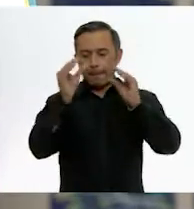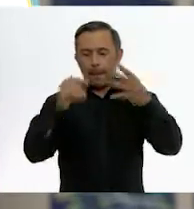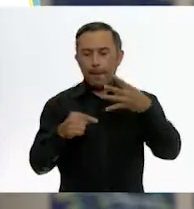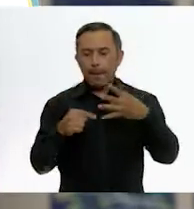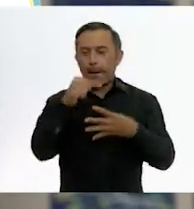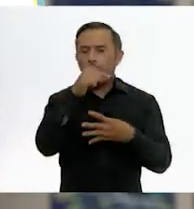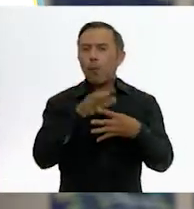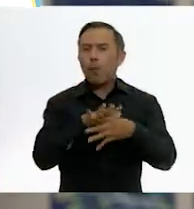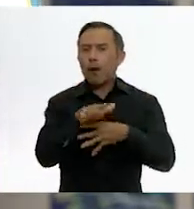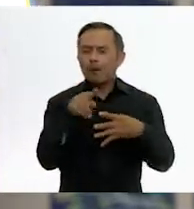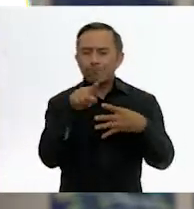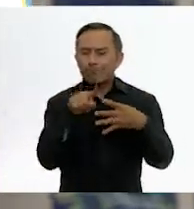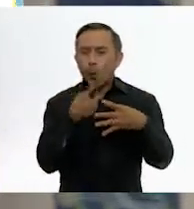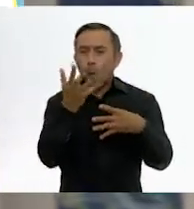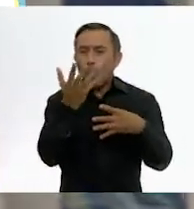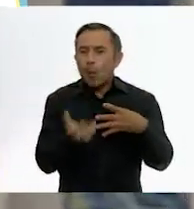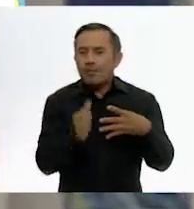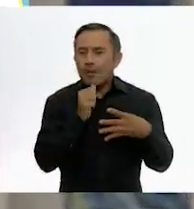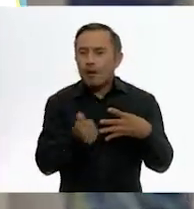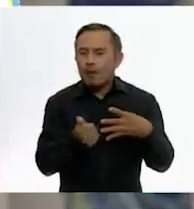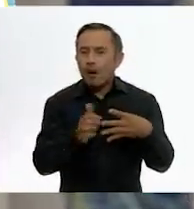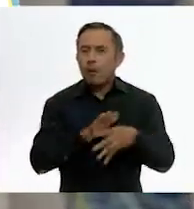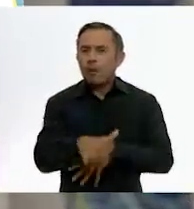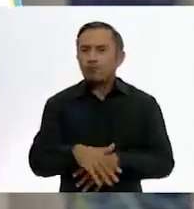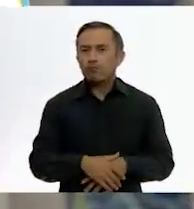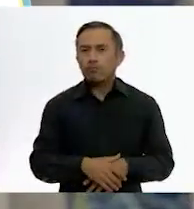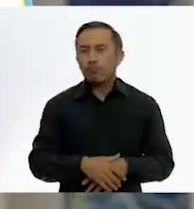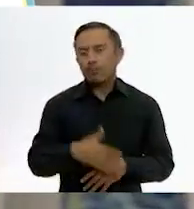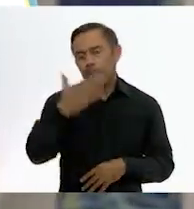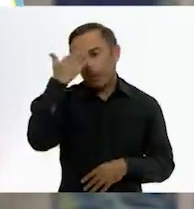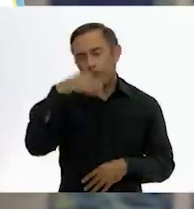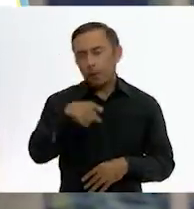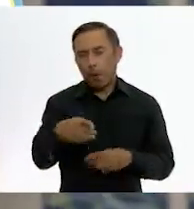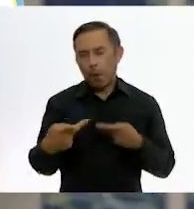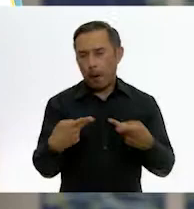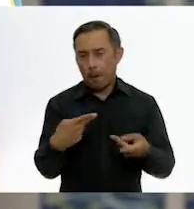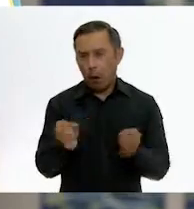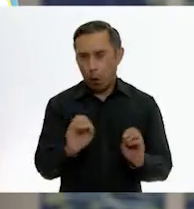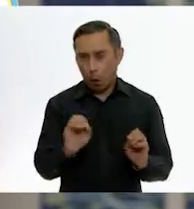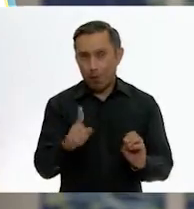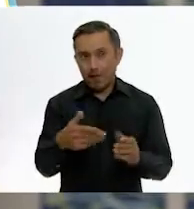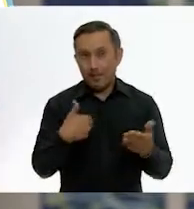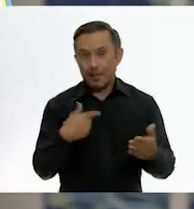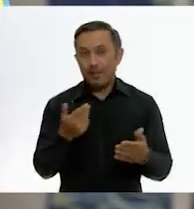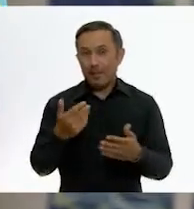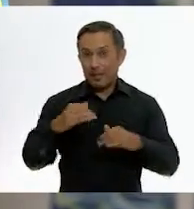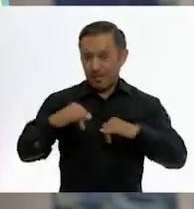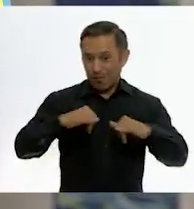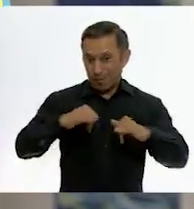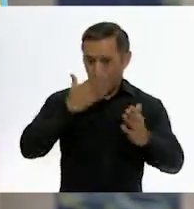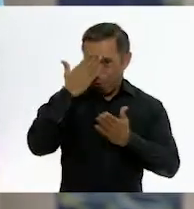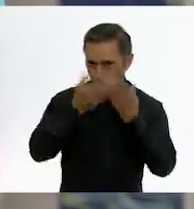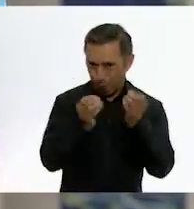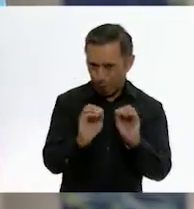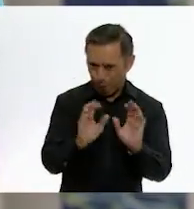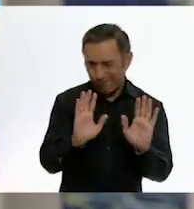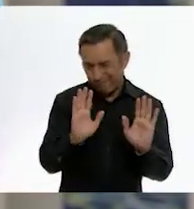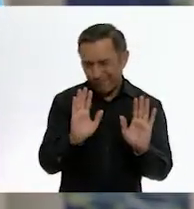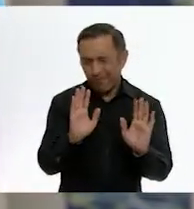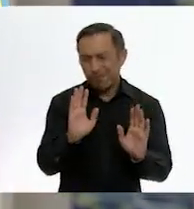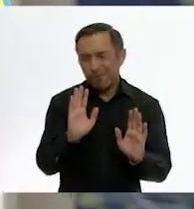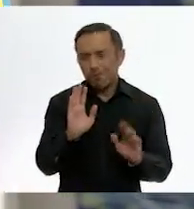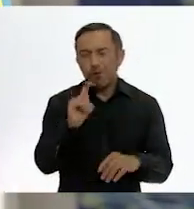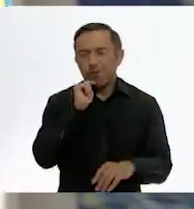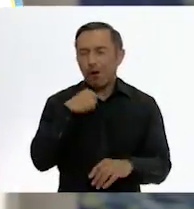sé que no estás completamente preparado porque no te dejamos que hicieras una guía de estudio de geografía pero bueno te apoyo un poco